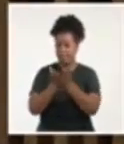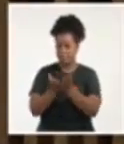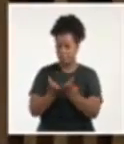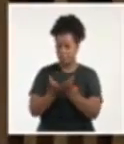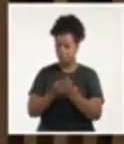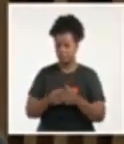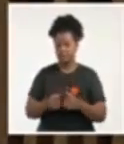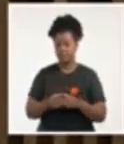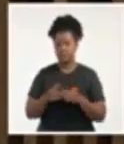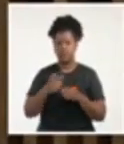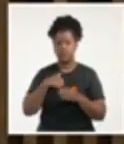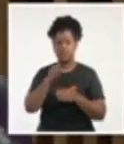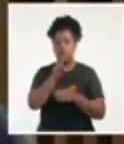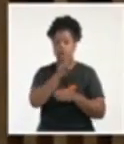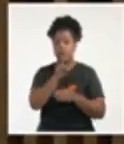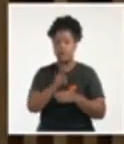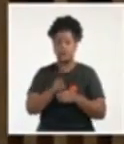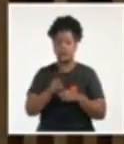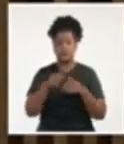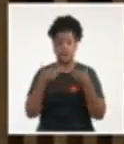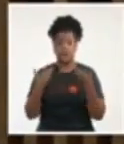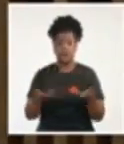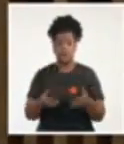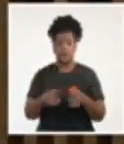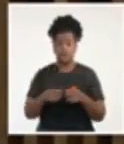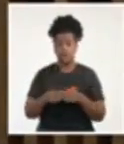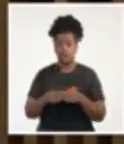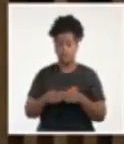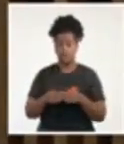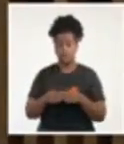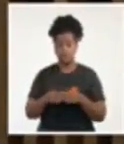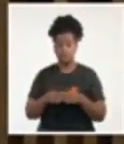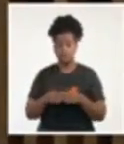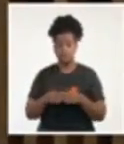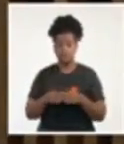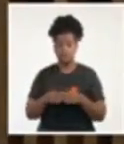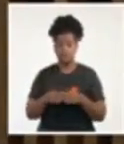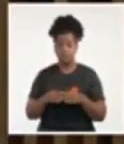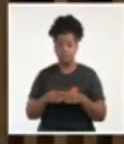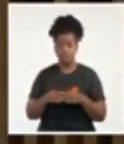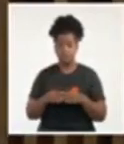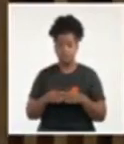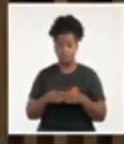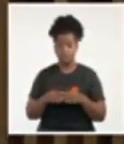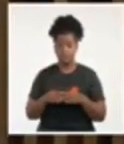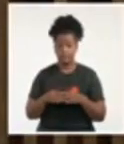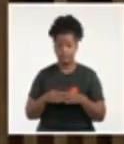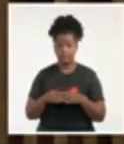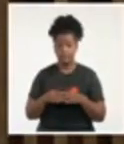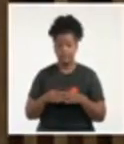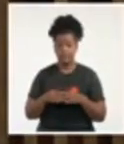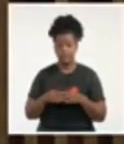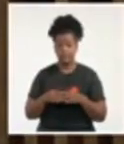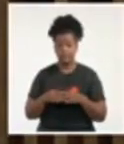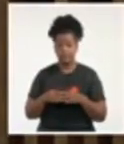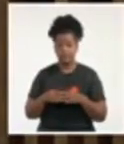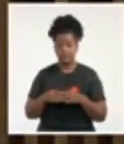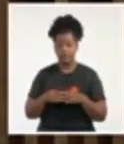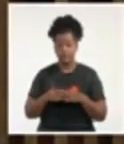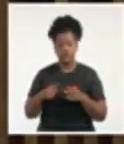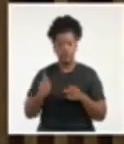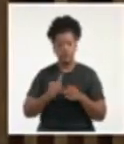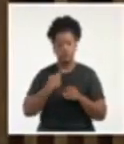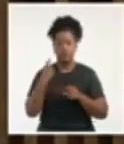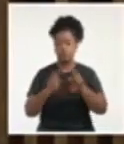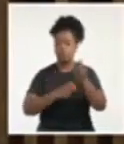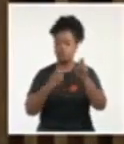es la siguiente. Han transcurrido más de 1 año y 3 meses desde que Cuba comenzó su lucha por la vida, una lucha a brazo partido ante